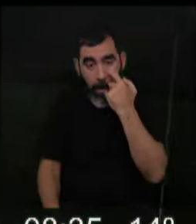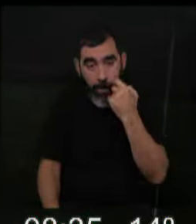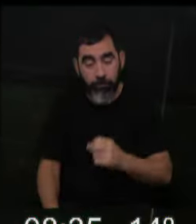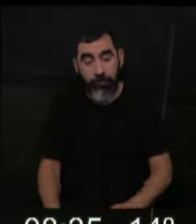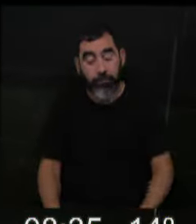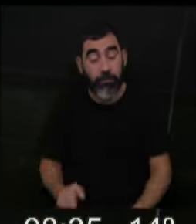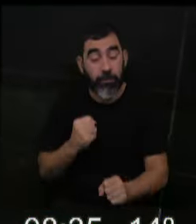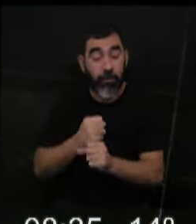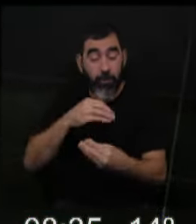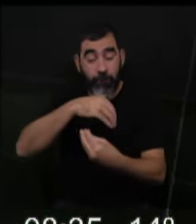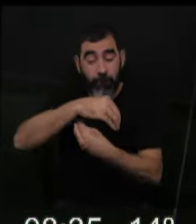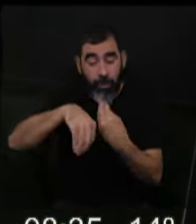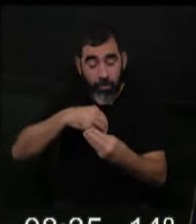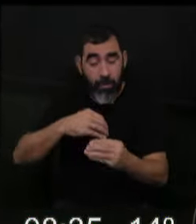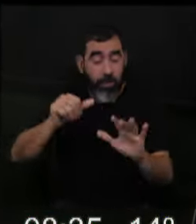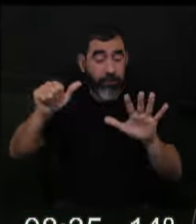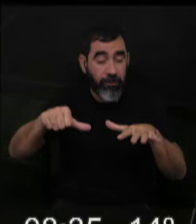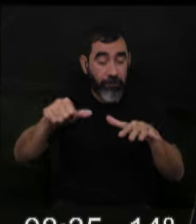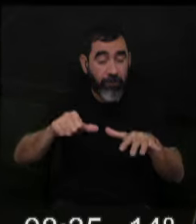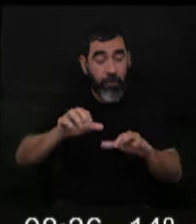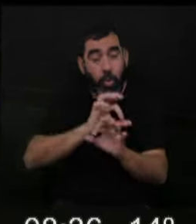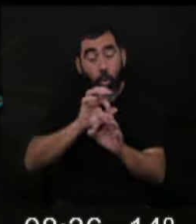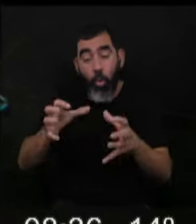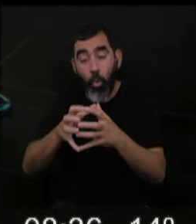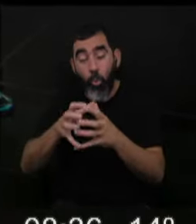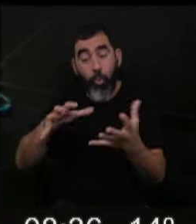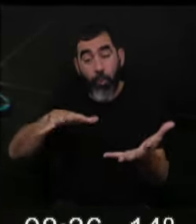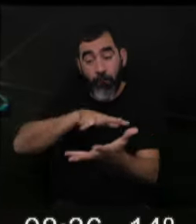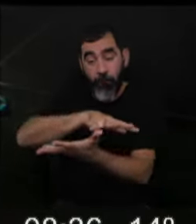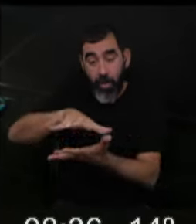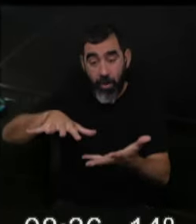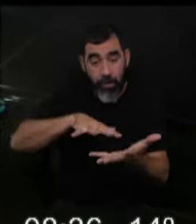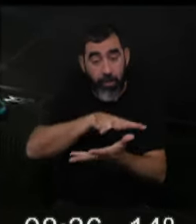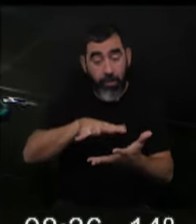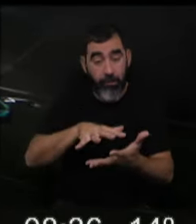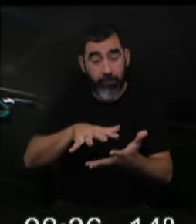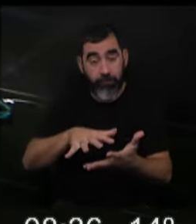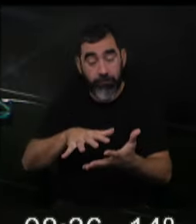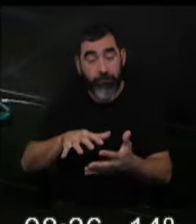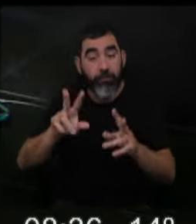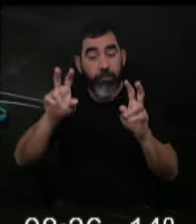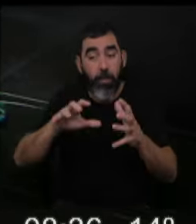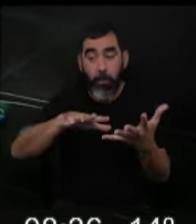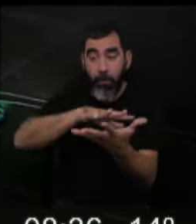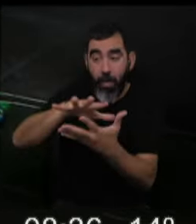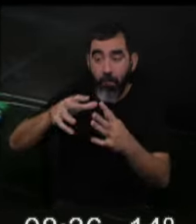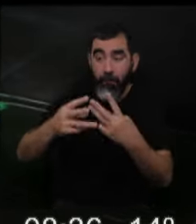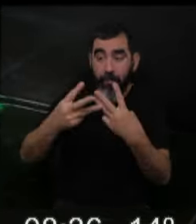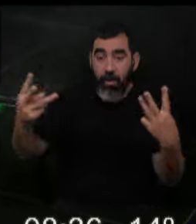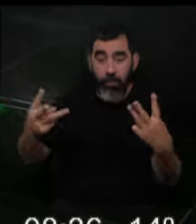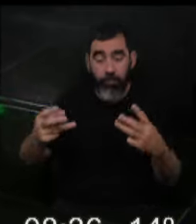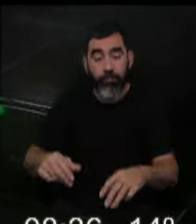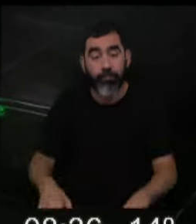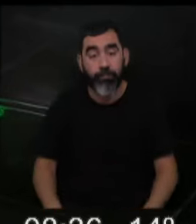se trabaja con las familias durante un semestre y/o con colectivos de barrio cuando son abordajes más barriales, digamos, más